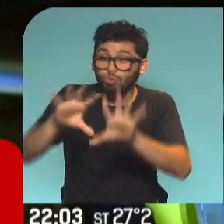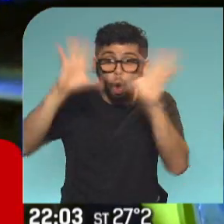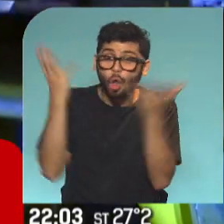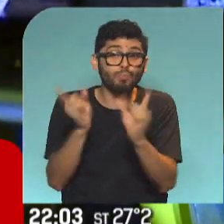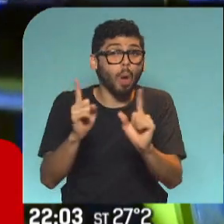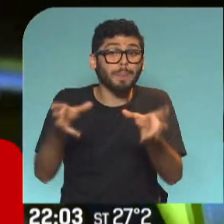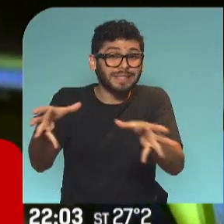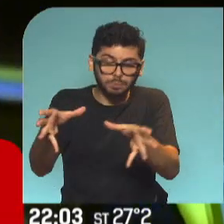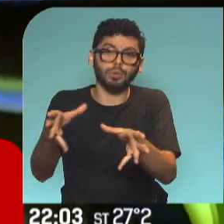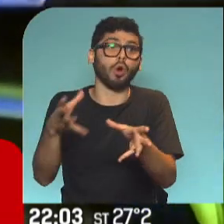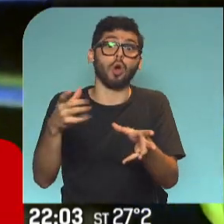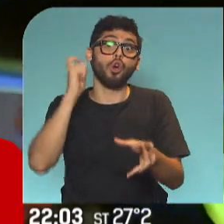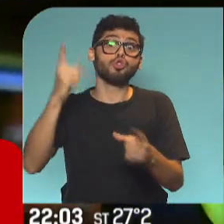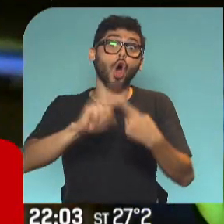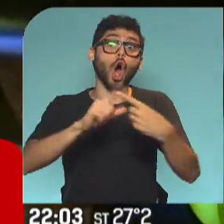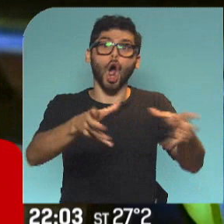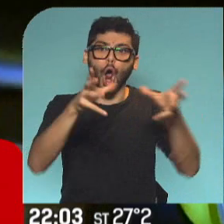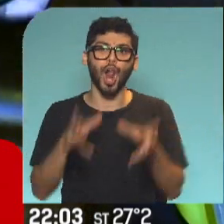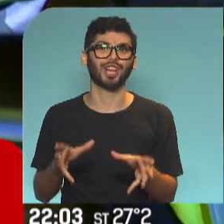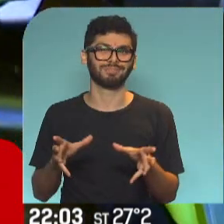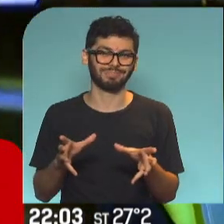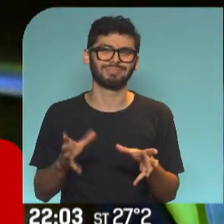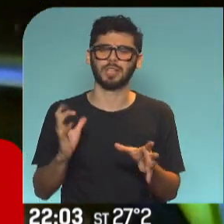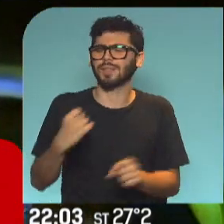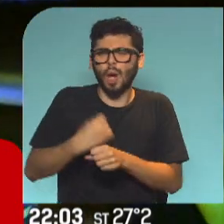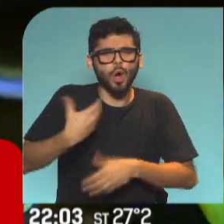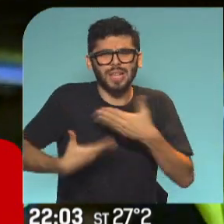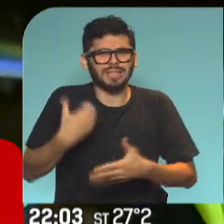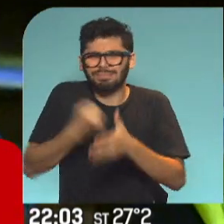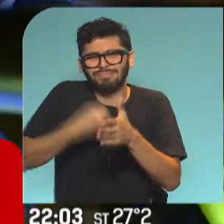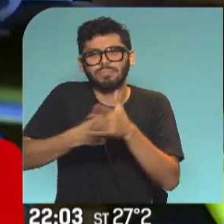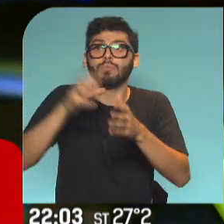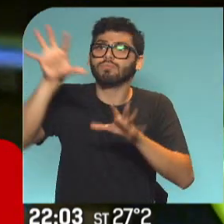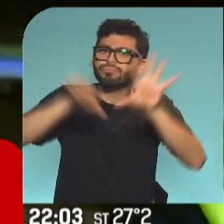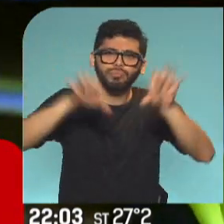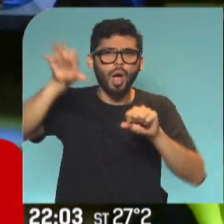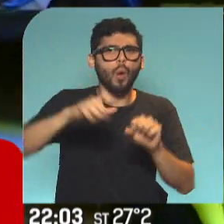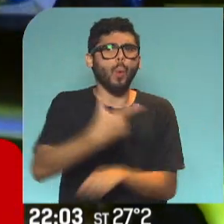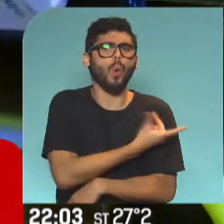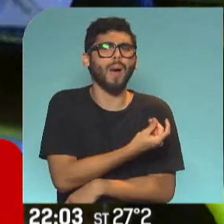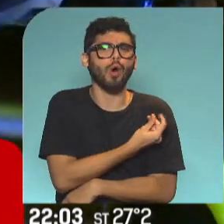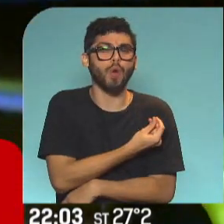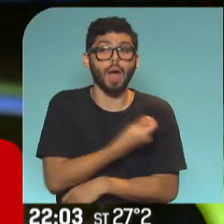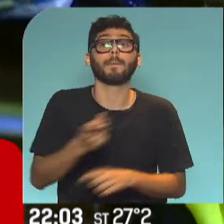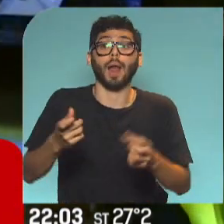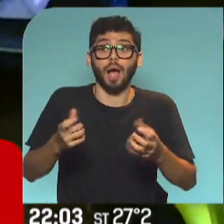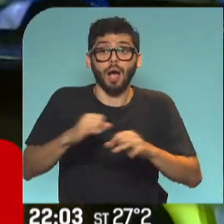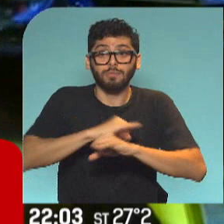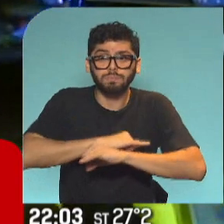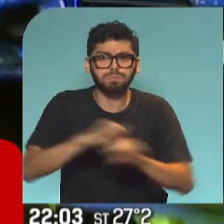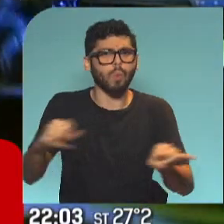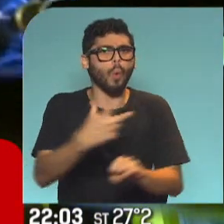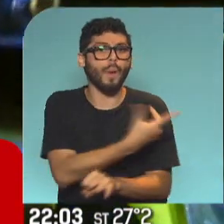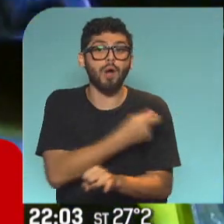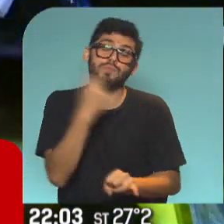mundo. Y bueno, seguimos con este trabajo de traer vacunas y de alimentar esta campaña de vacunación tan importante